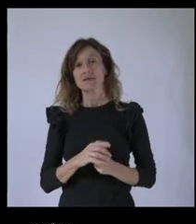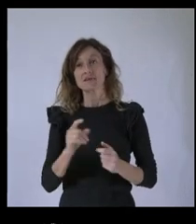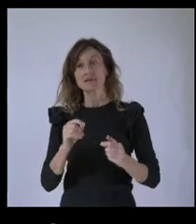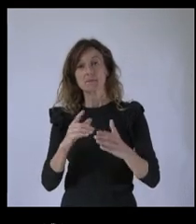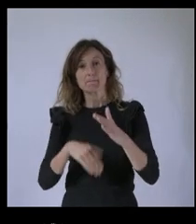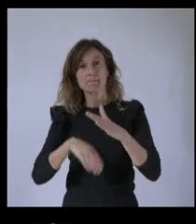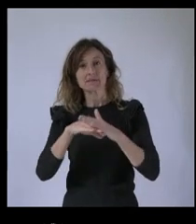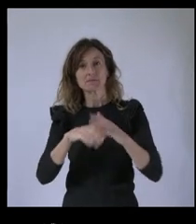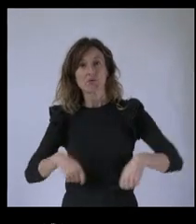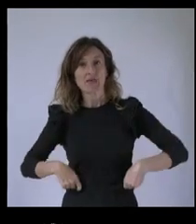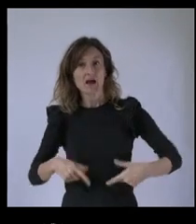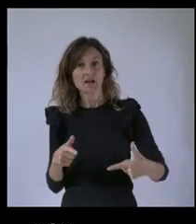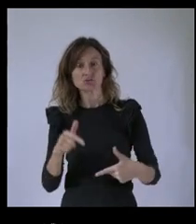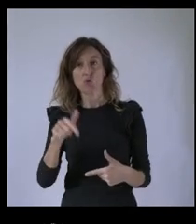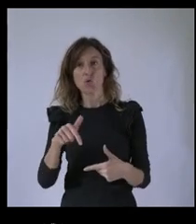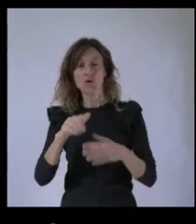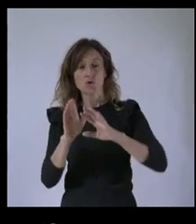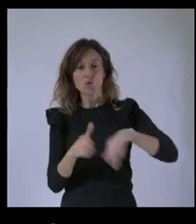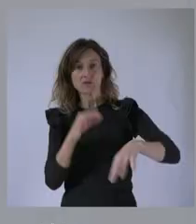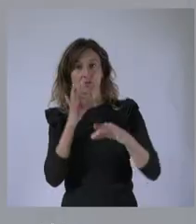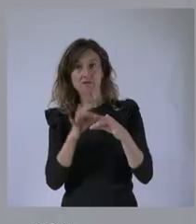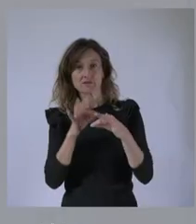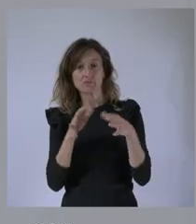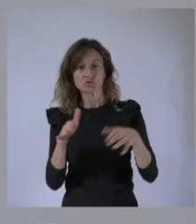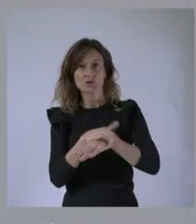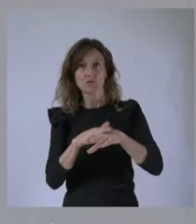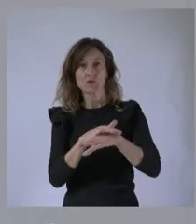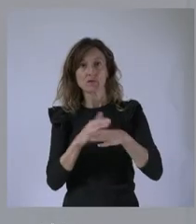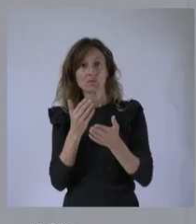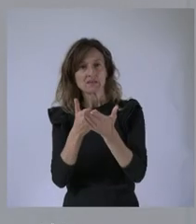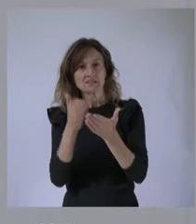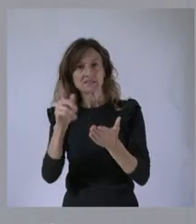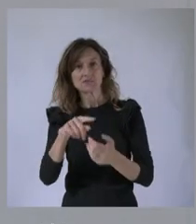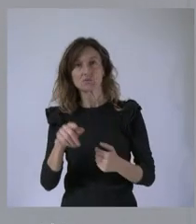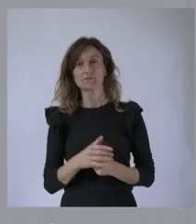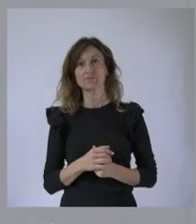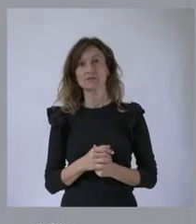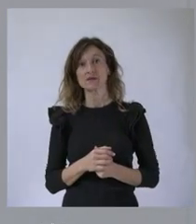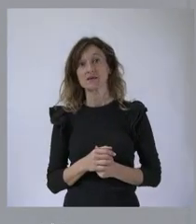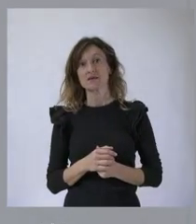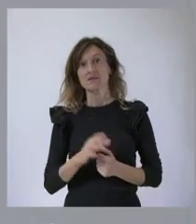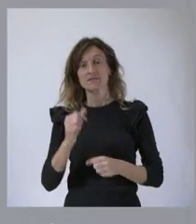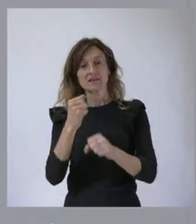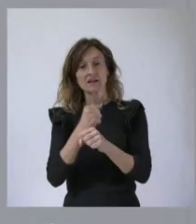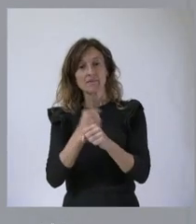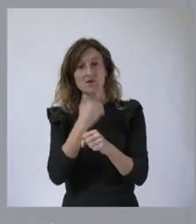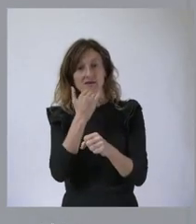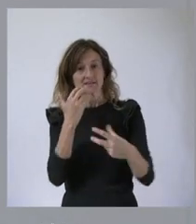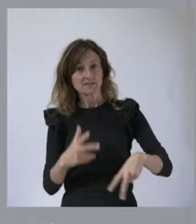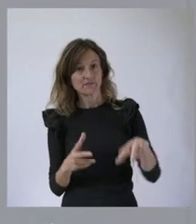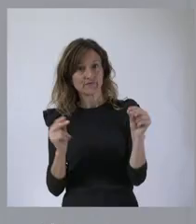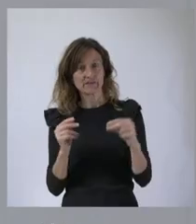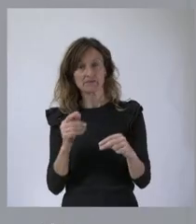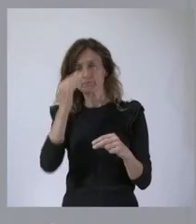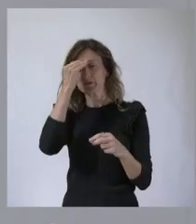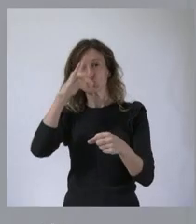ya que hoy es el último consejo de gobierno de septiembre Pues nosotros estamos como les digo terminando este trabajo precisamente Yo creo que el